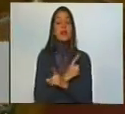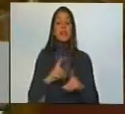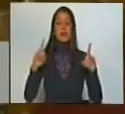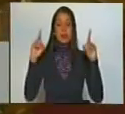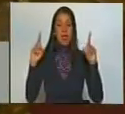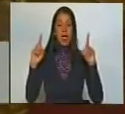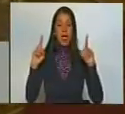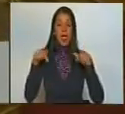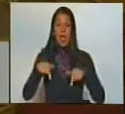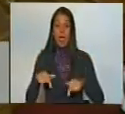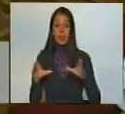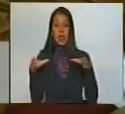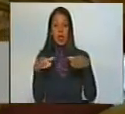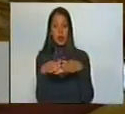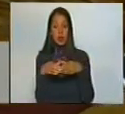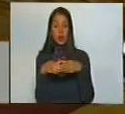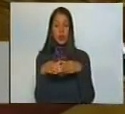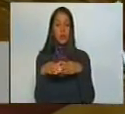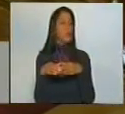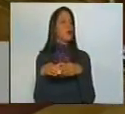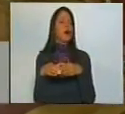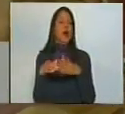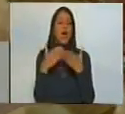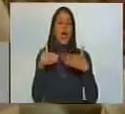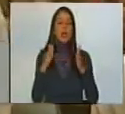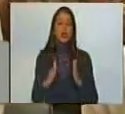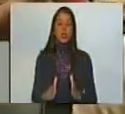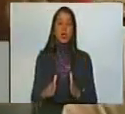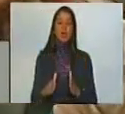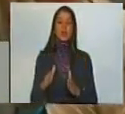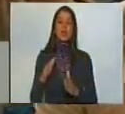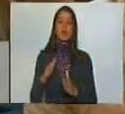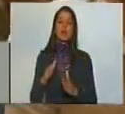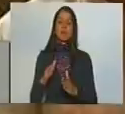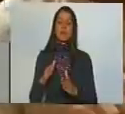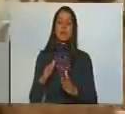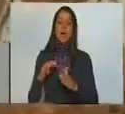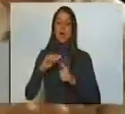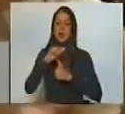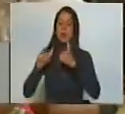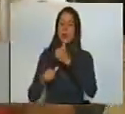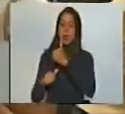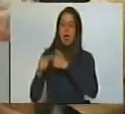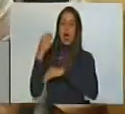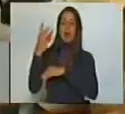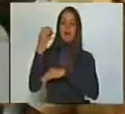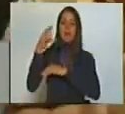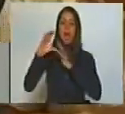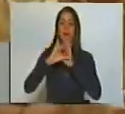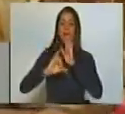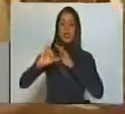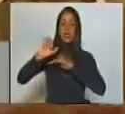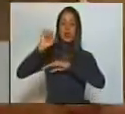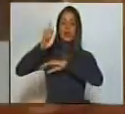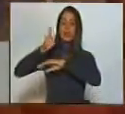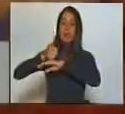movimiento estudiantil está subordinado a la Asamblea Nacional Constituyente. Hoy más